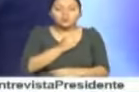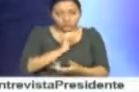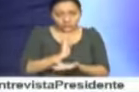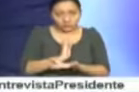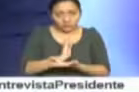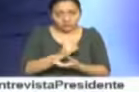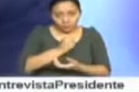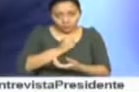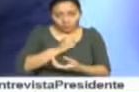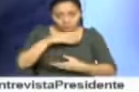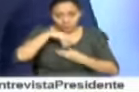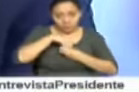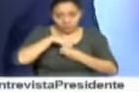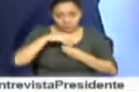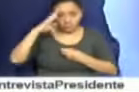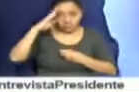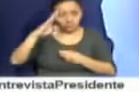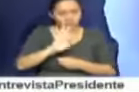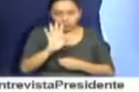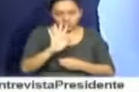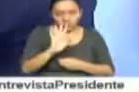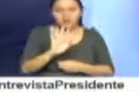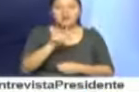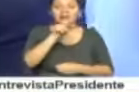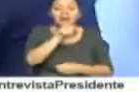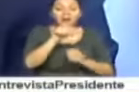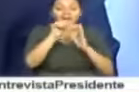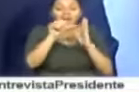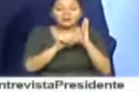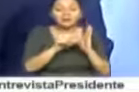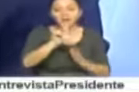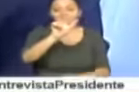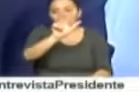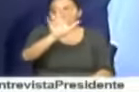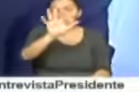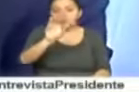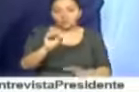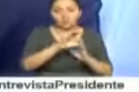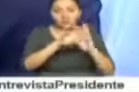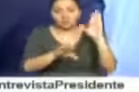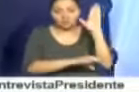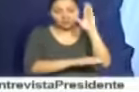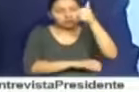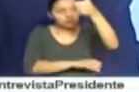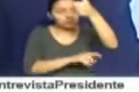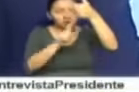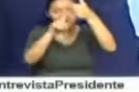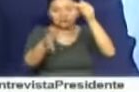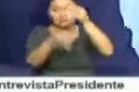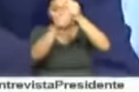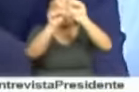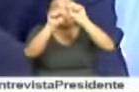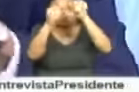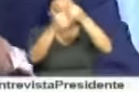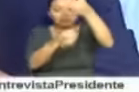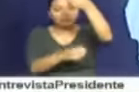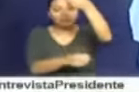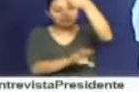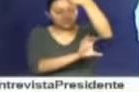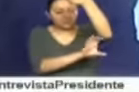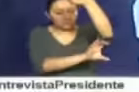regímenes especiales forman parte del sistema de seguridad social general. Ellos consideran que el IFA es las Fuerzas Armadas. Porque en